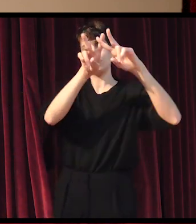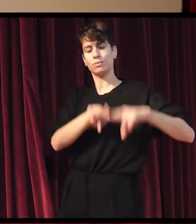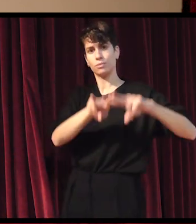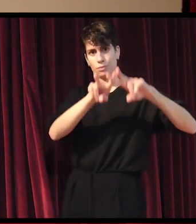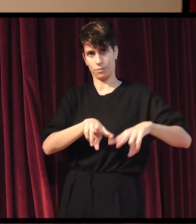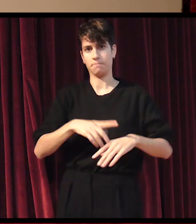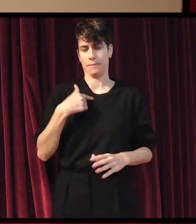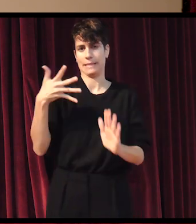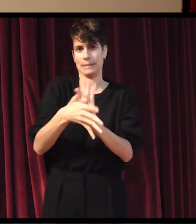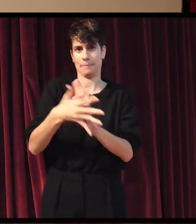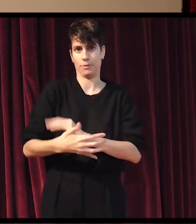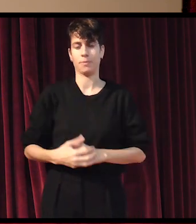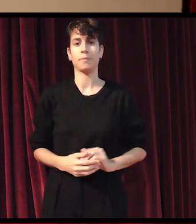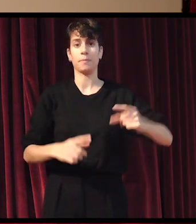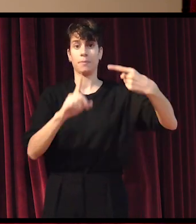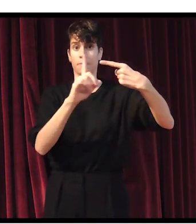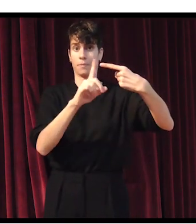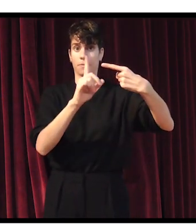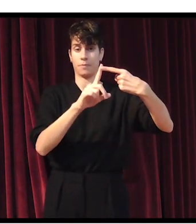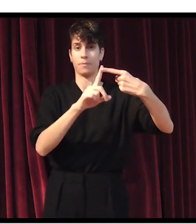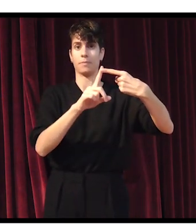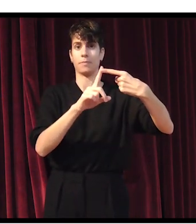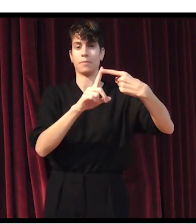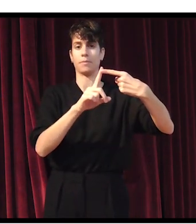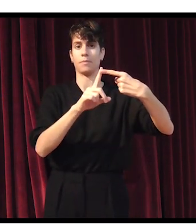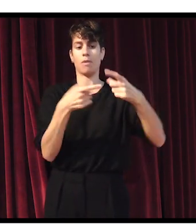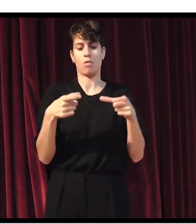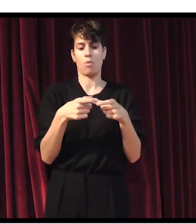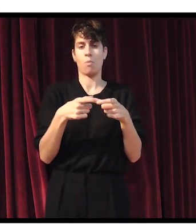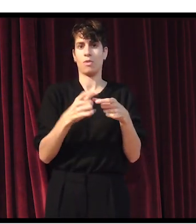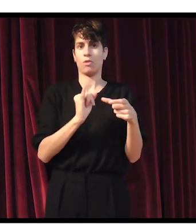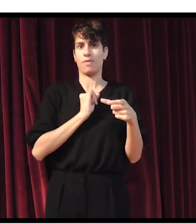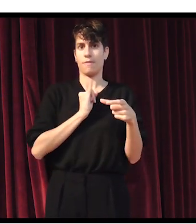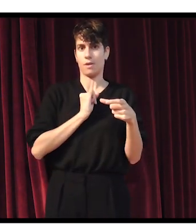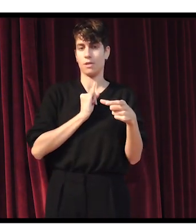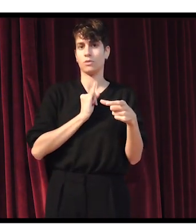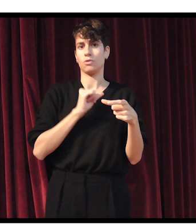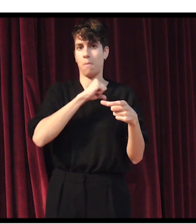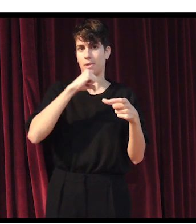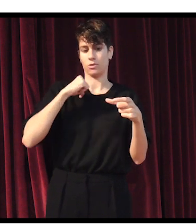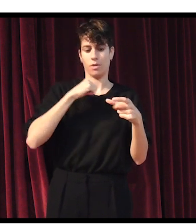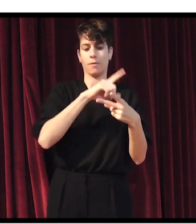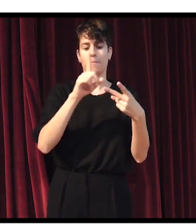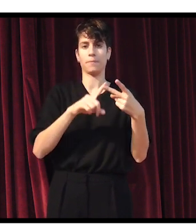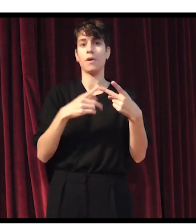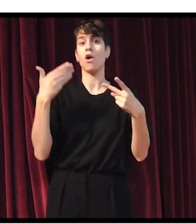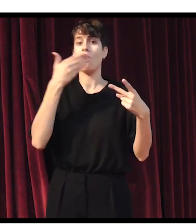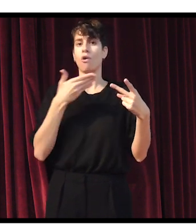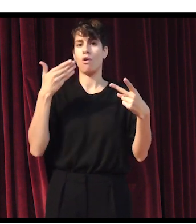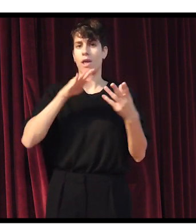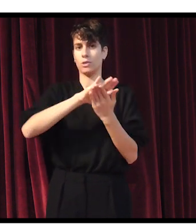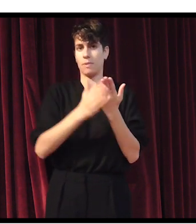En su expediente consta su documento de identificación personal, los certificados escolares de los 2 últimos años,